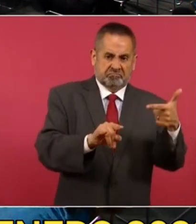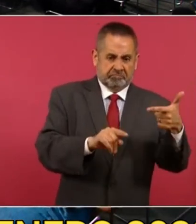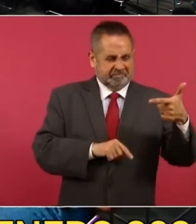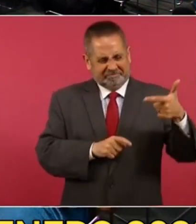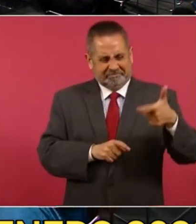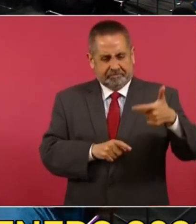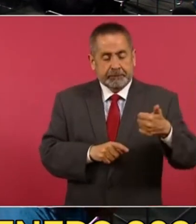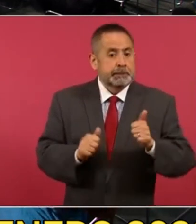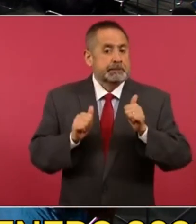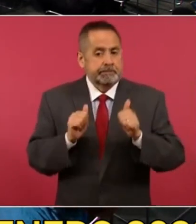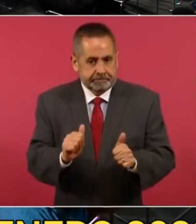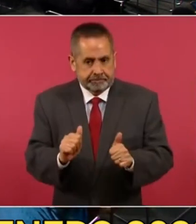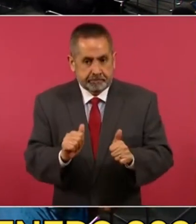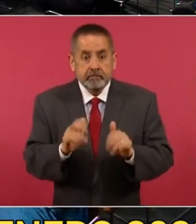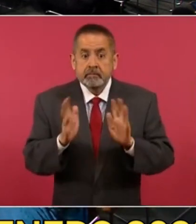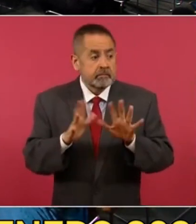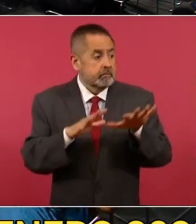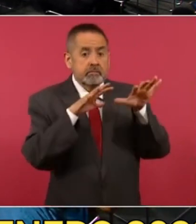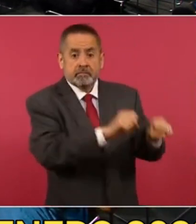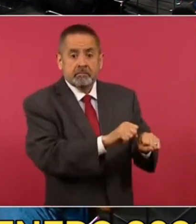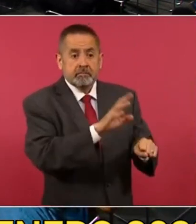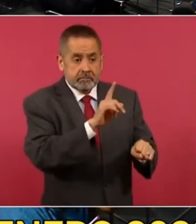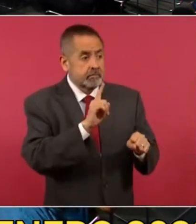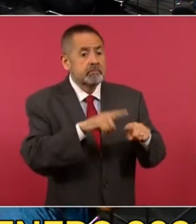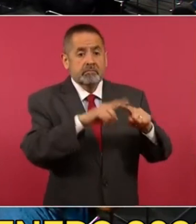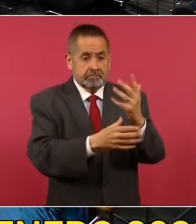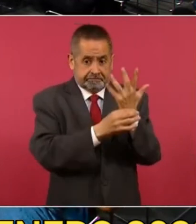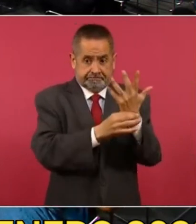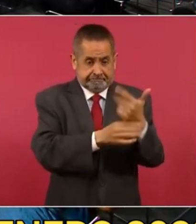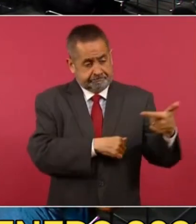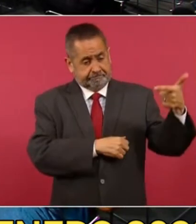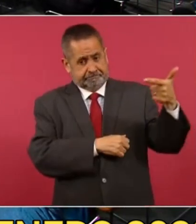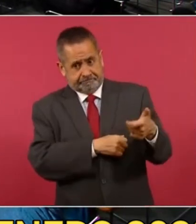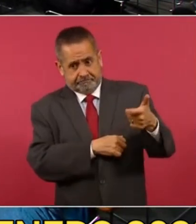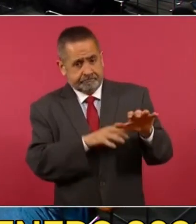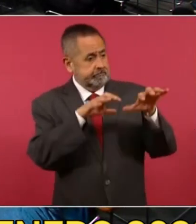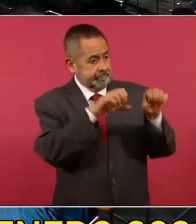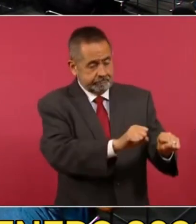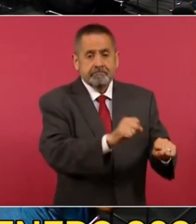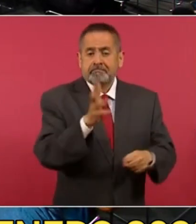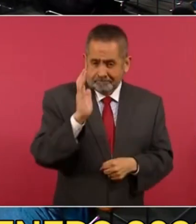de detener al que disparó.